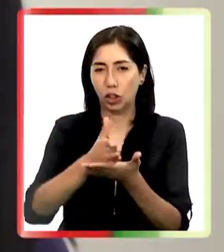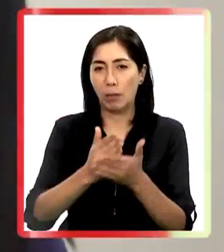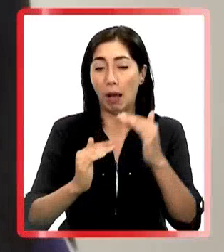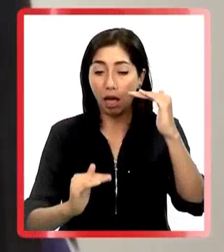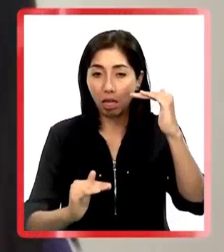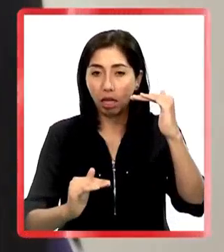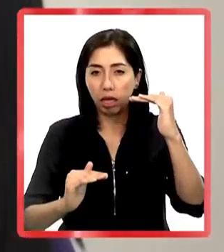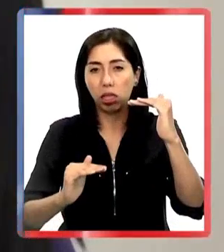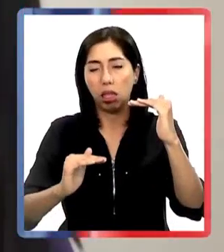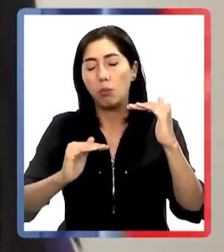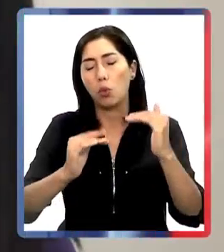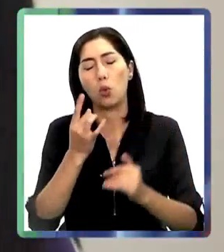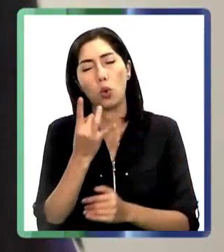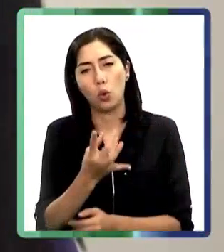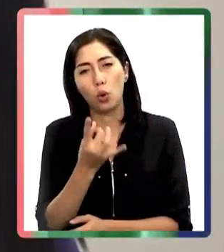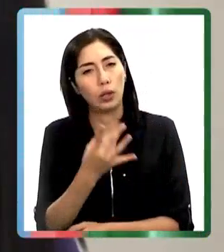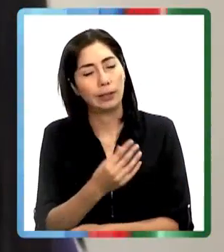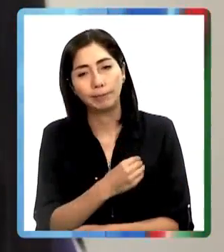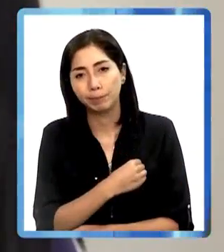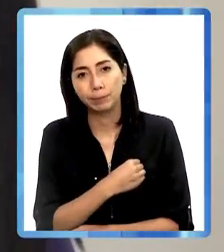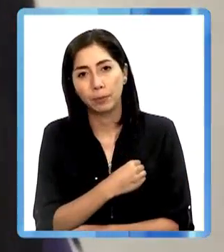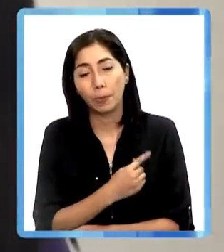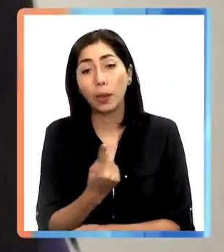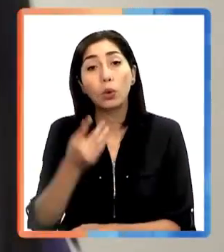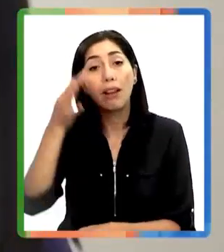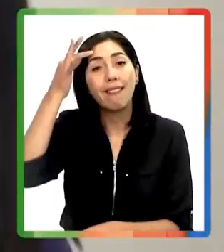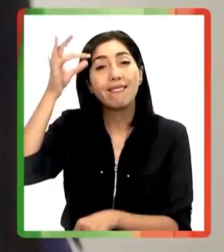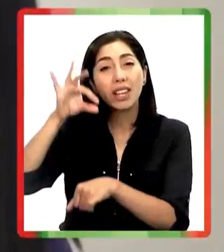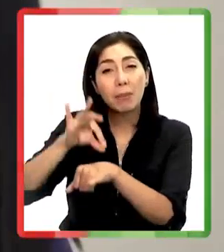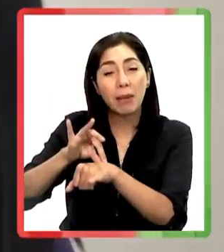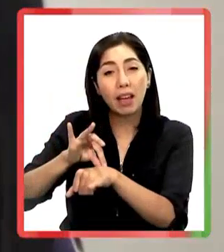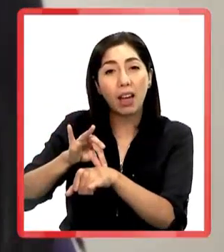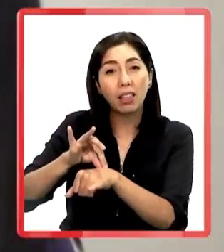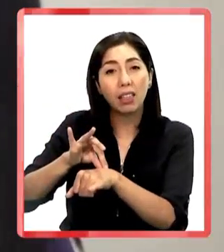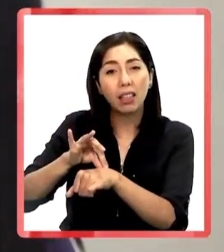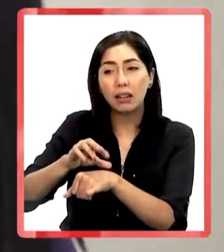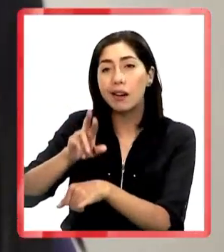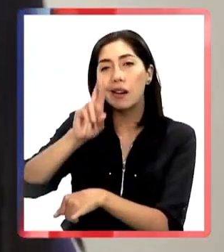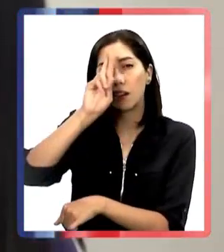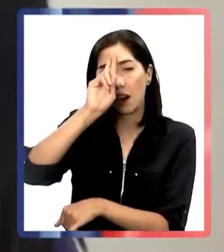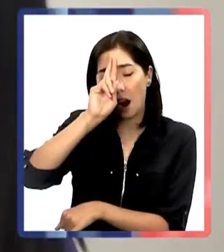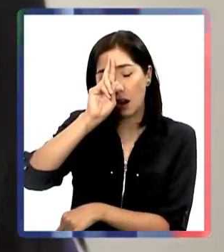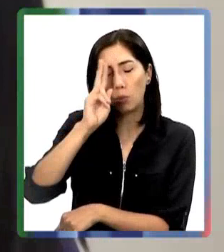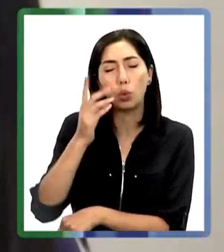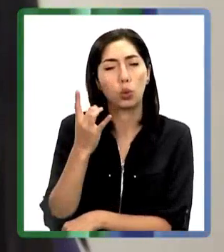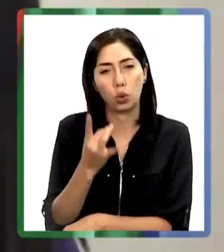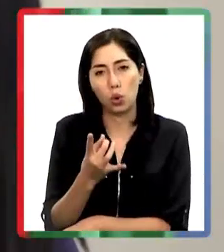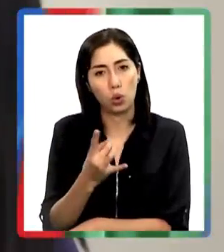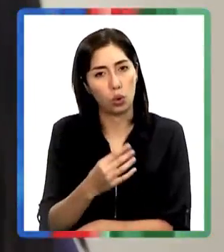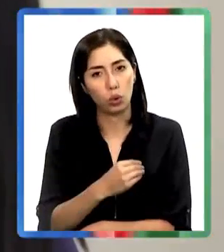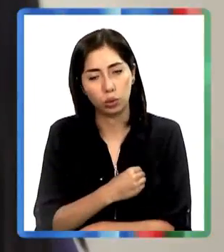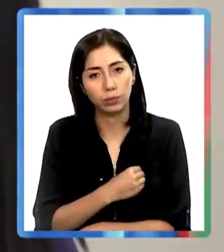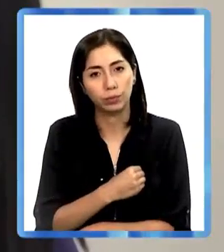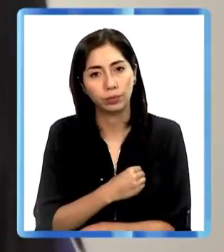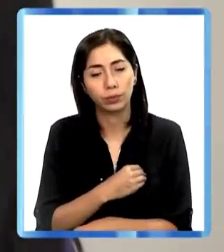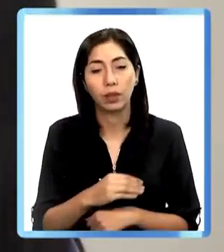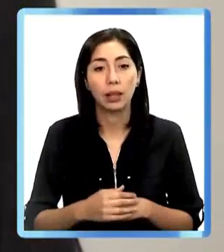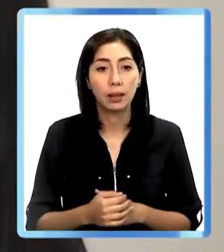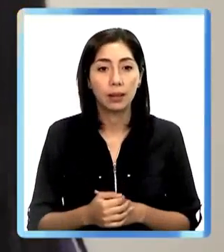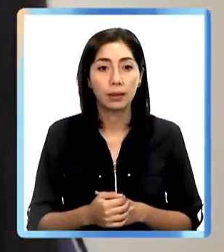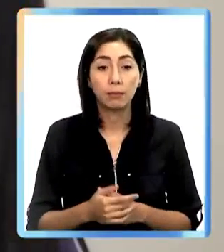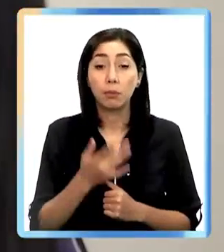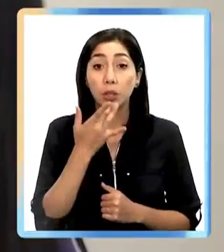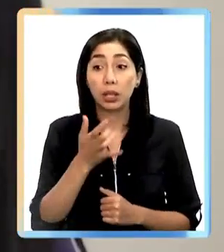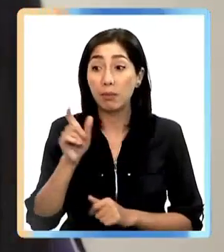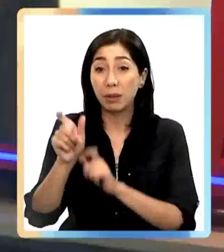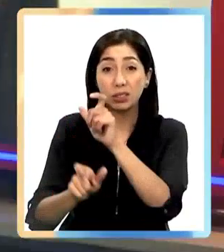cerrando esta brecha. Es muy doloroso un diagnóstico de una enfermedad mal llamada, rara o poco frecuente, porque finalmente los